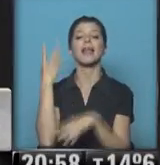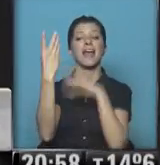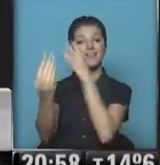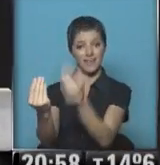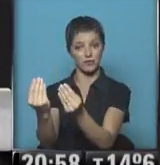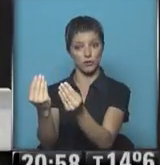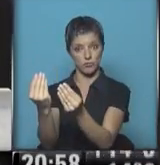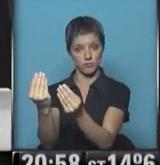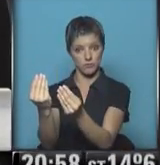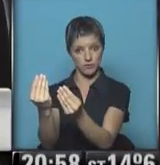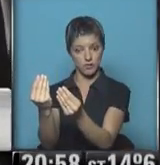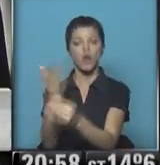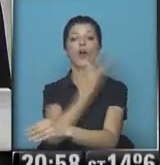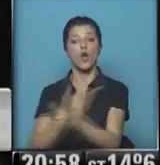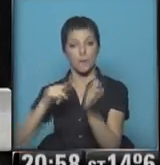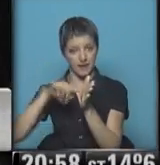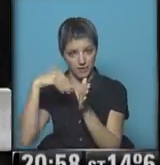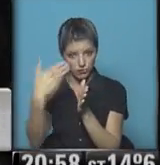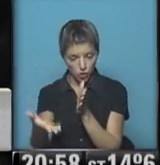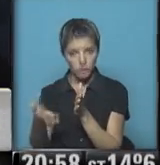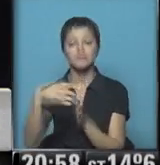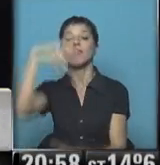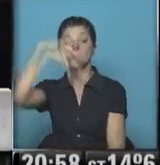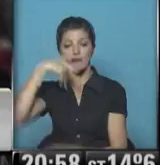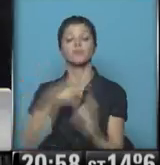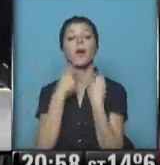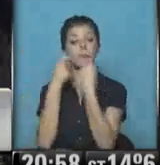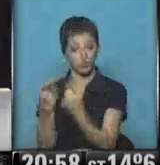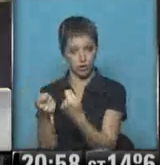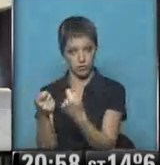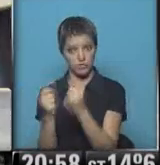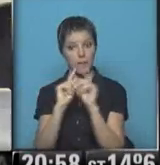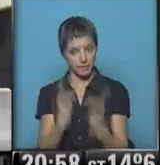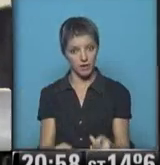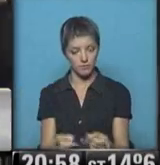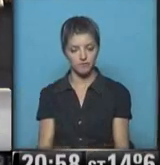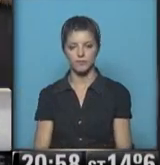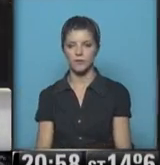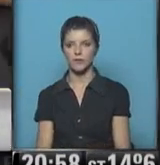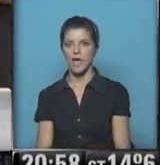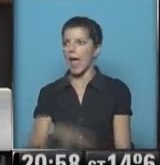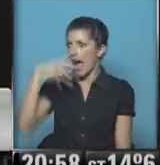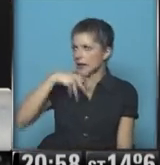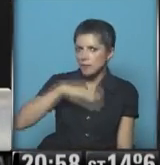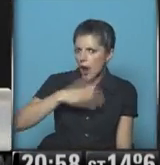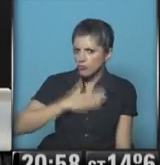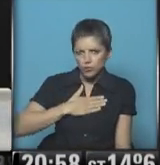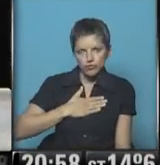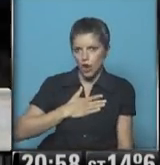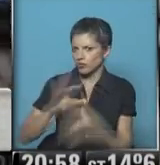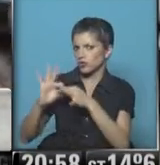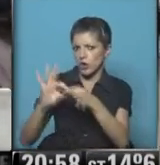también a la gobernación de la provincia de buenos aires aníbal fernández aníbal cuenta incondicionalmente con nuestra solidaridad